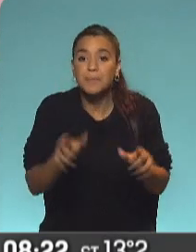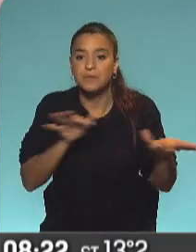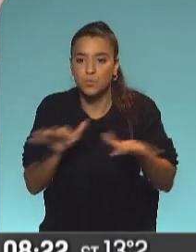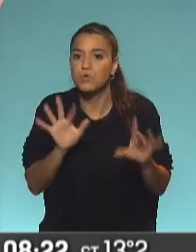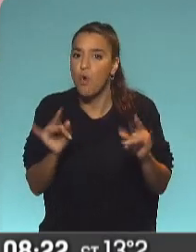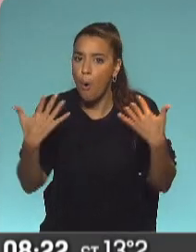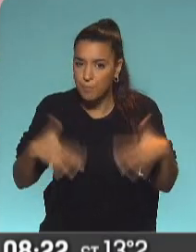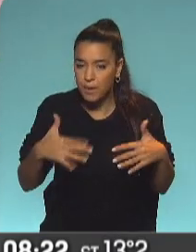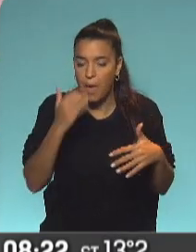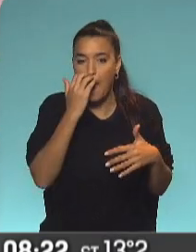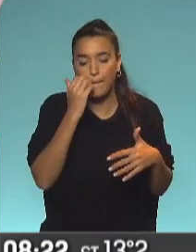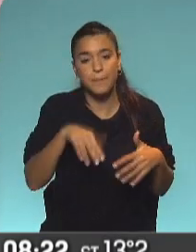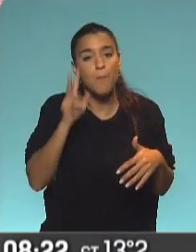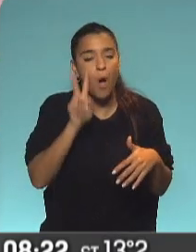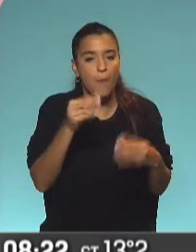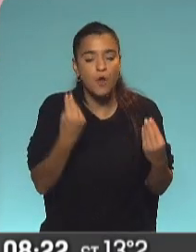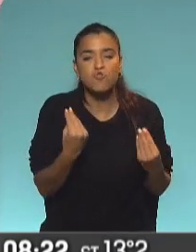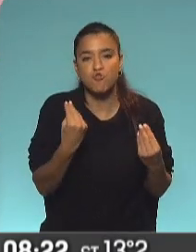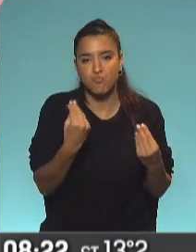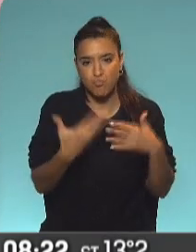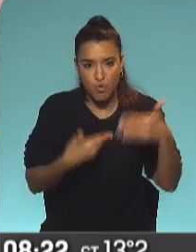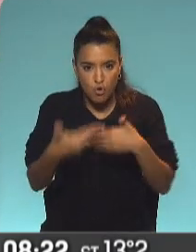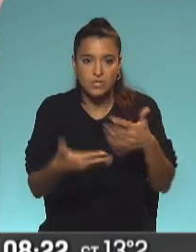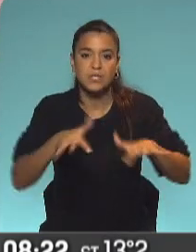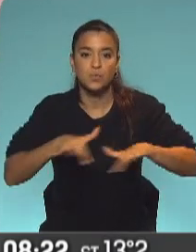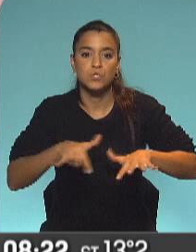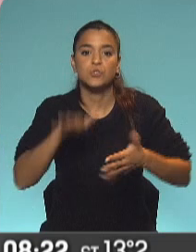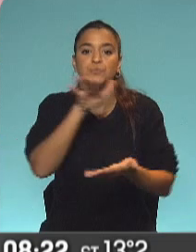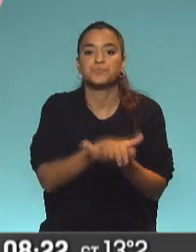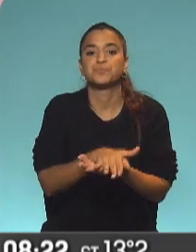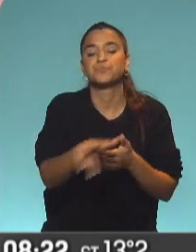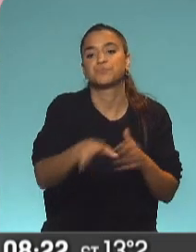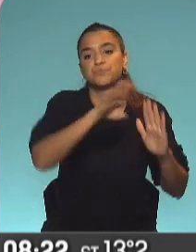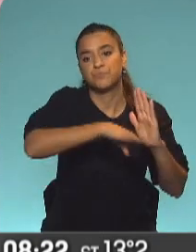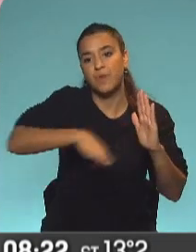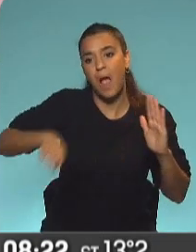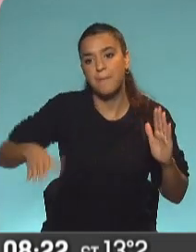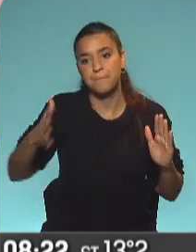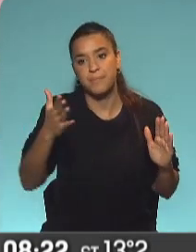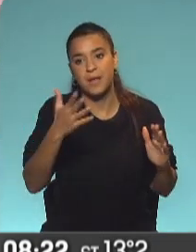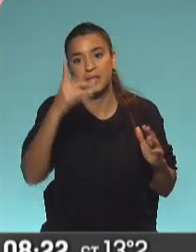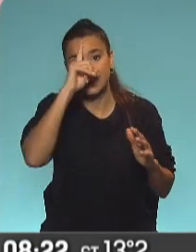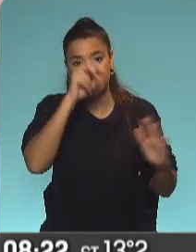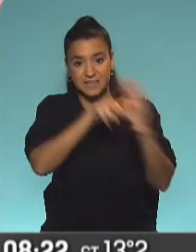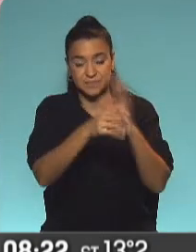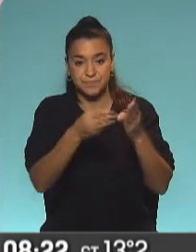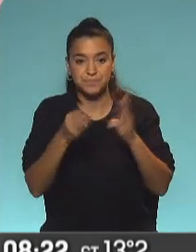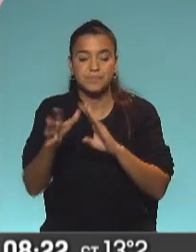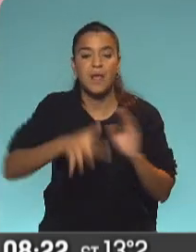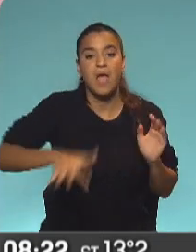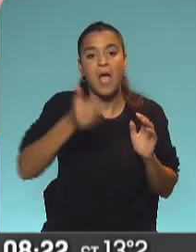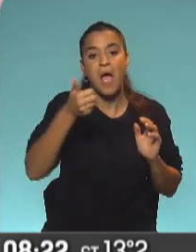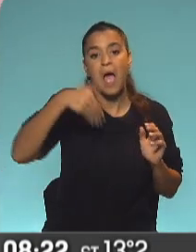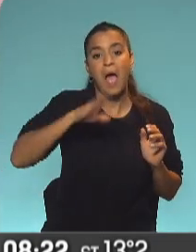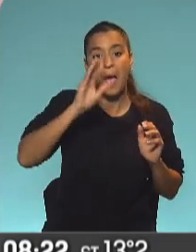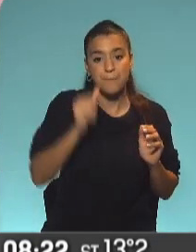situación complicada. Claro. Vamos a observar cómo está la situación en cuanto a la ocupación de camas de terapia intensiva. En el área